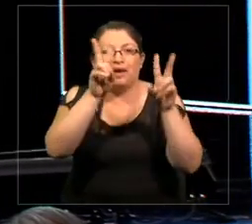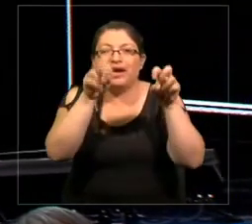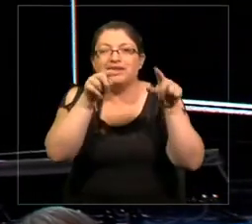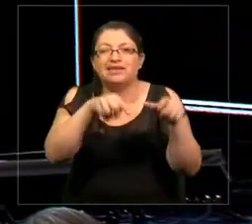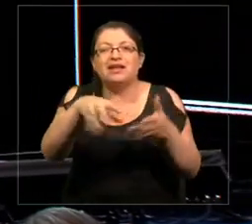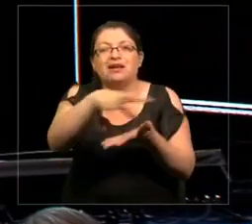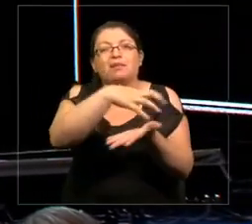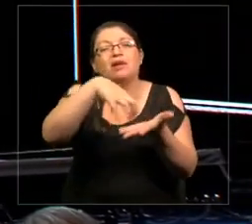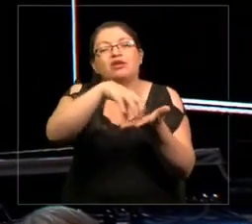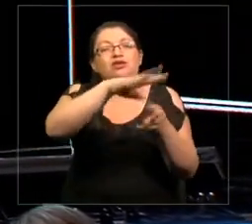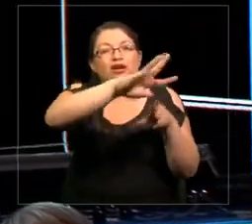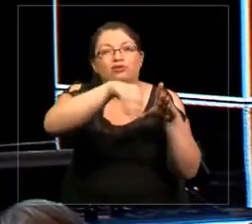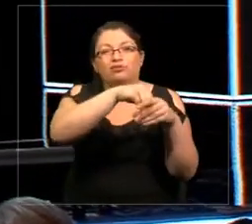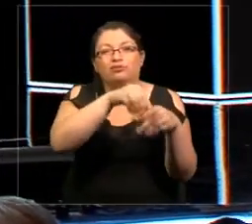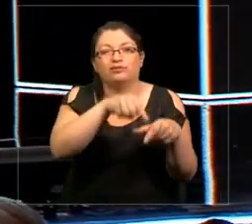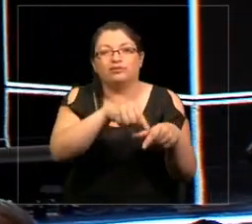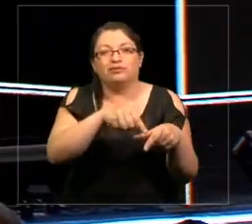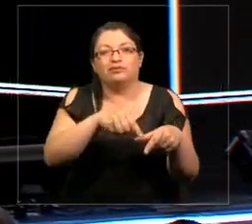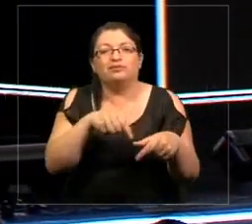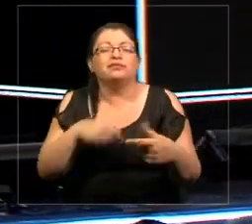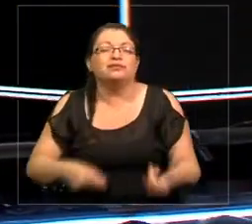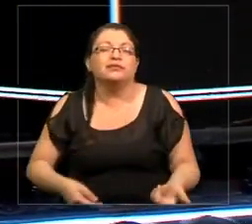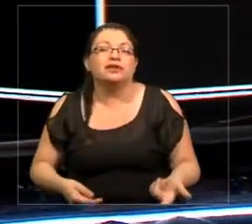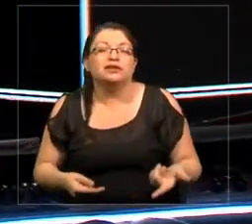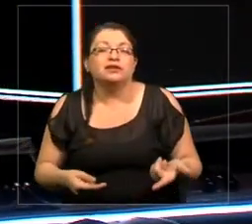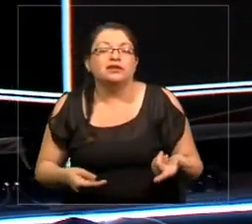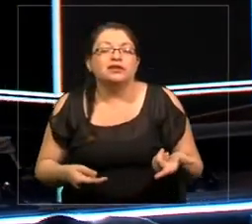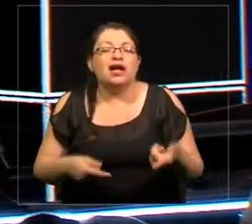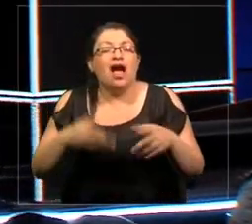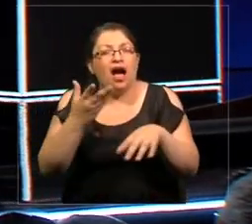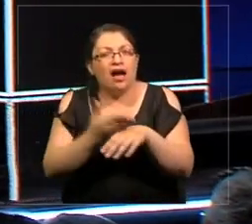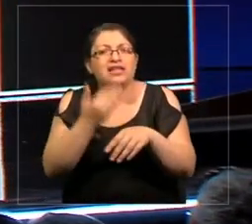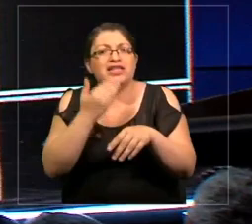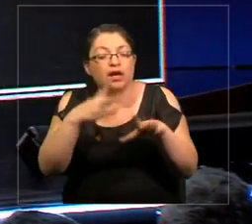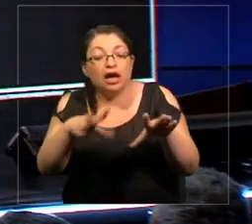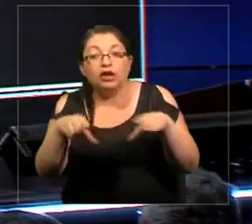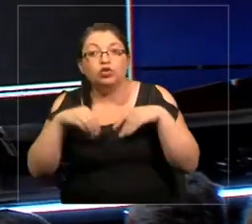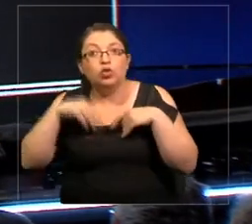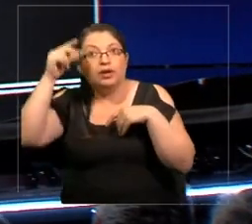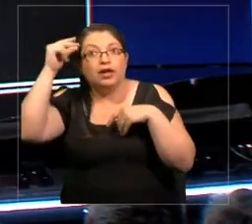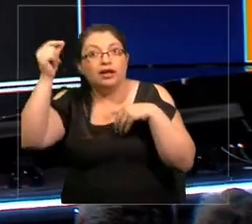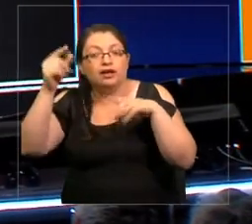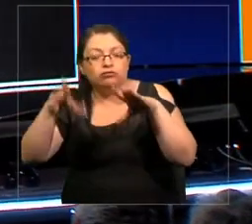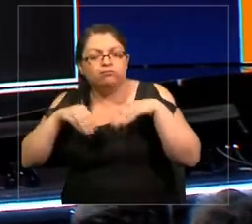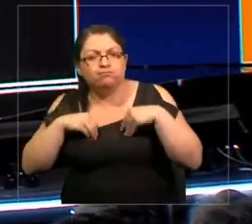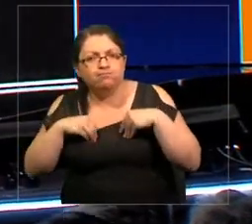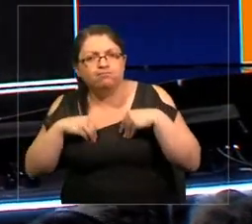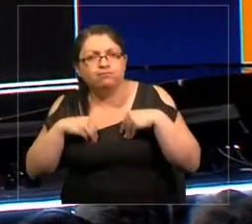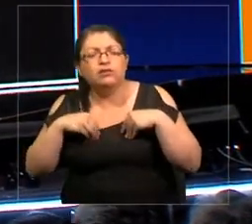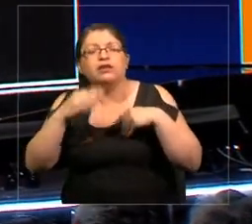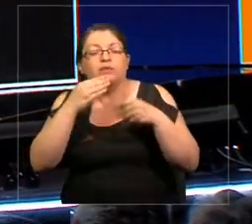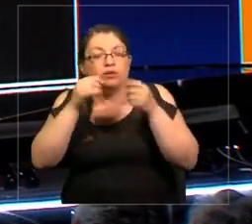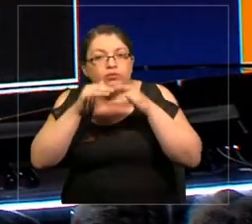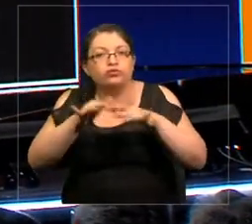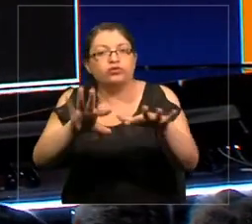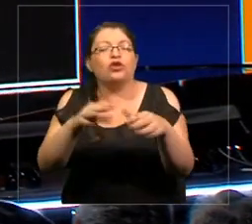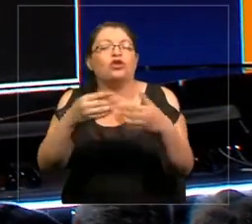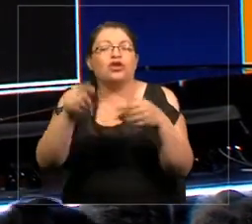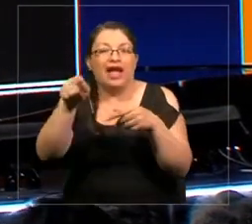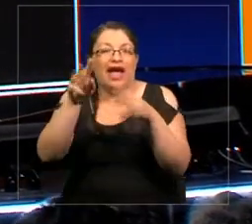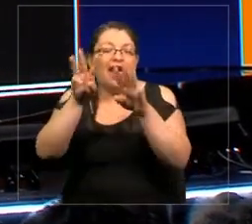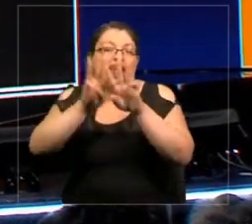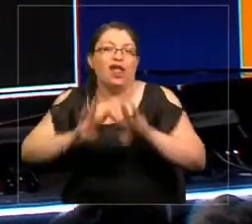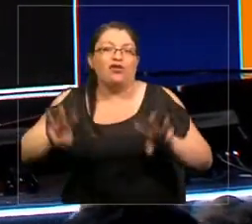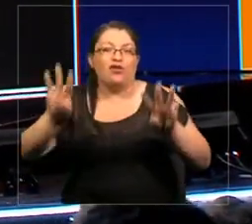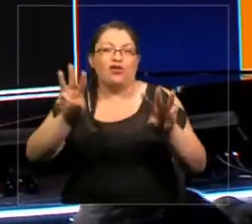ciudades sostenibles entonces hay una apropiación y difusión de esta idea desde este nivel de naciones unidas hasta